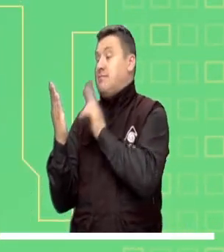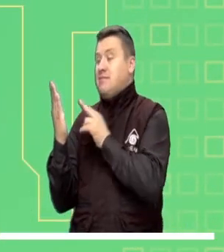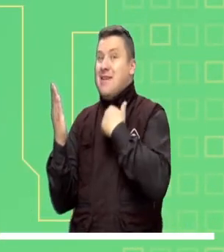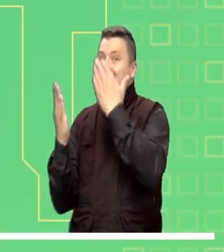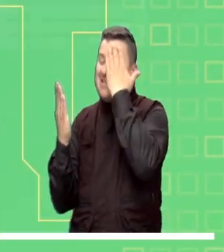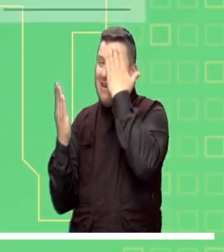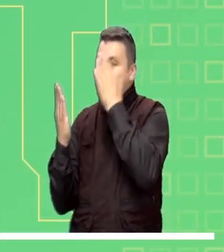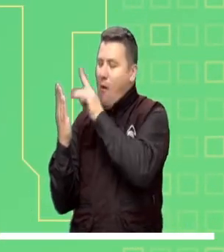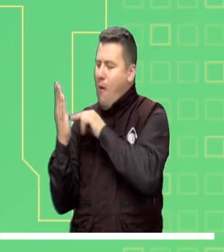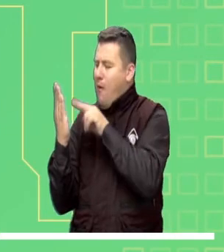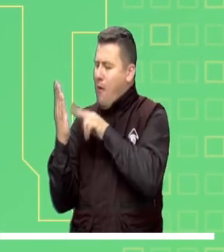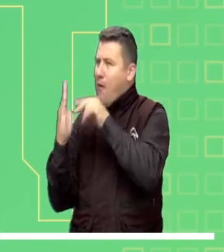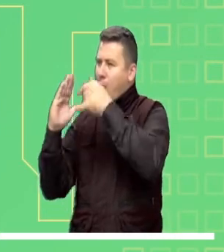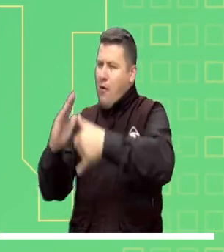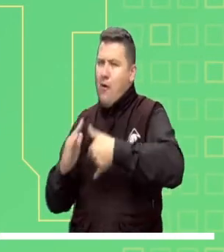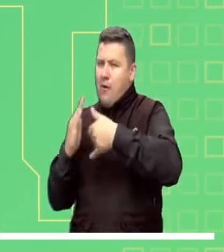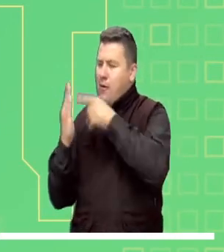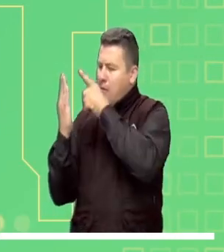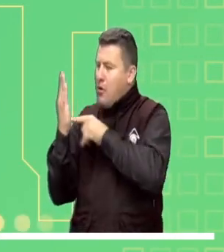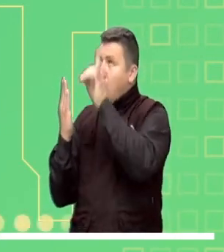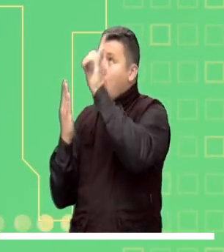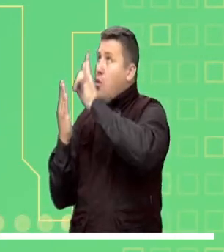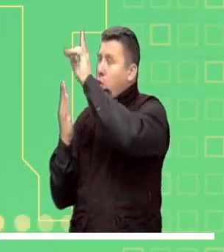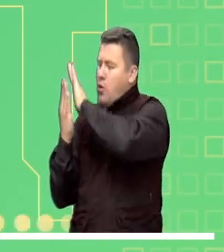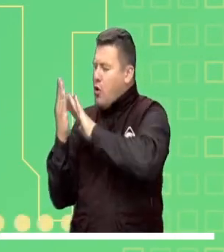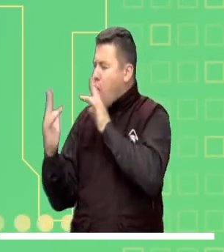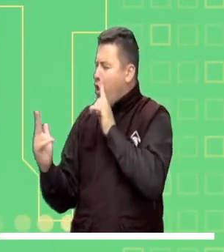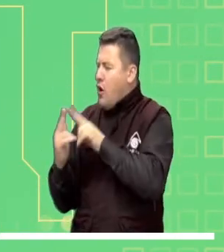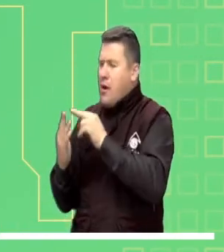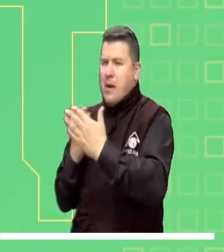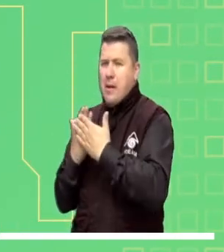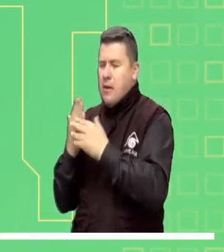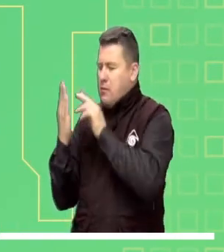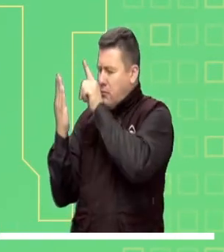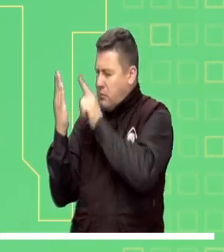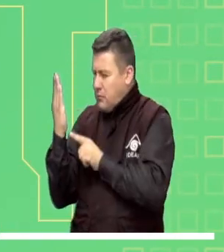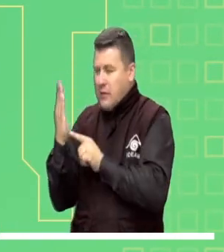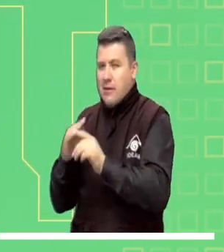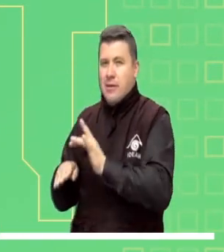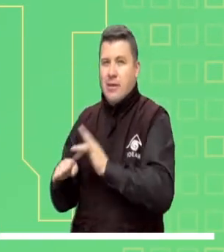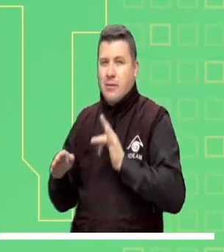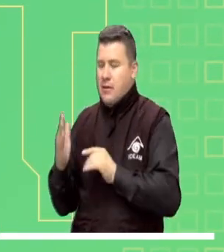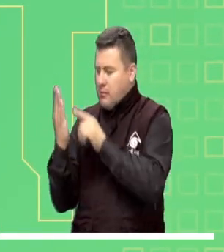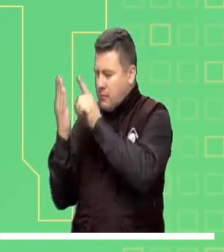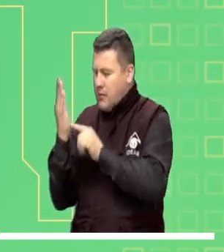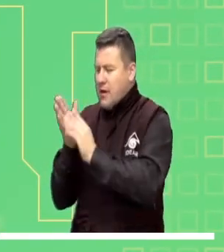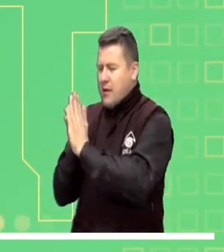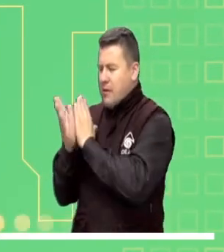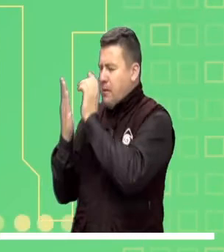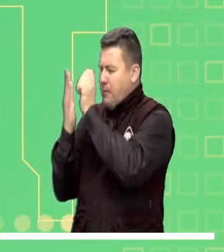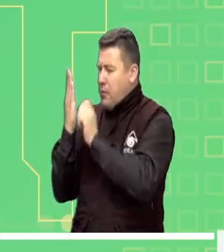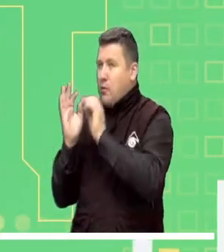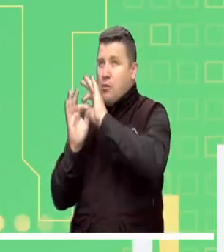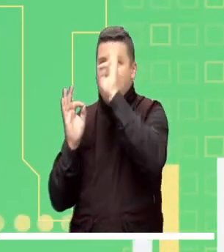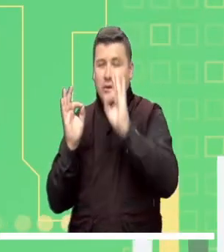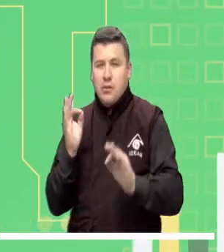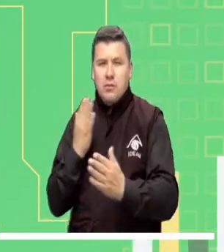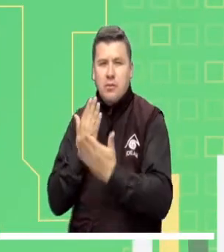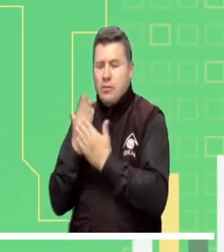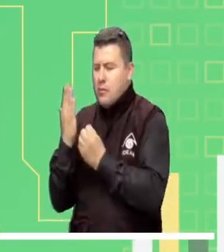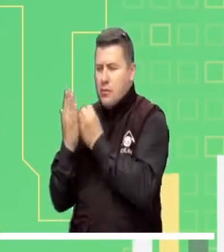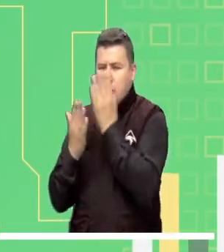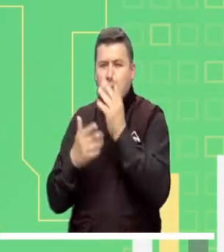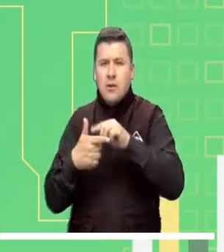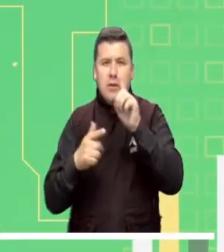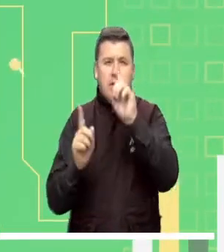Consulte los pronósticos del estado del tiempo, las imágenes satelitales y conozca las principales alertas tempranas. Información detallada